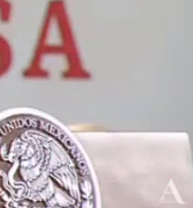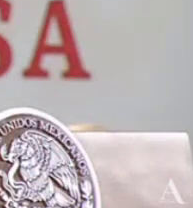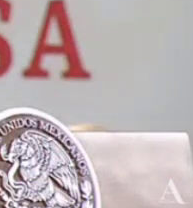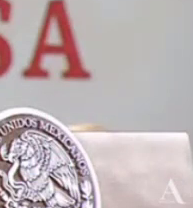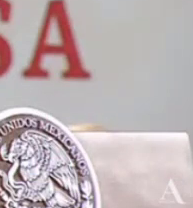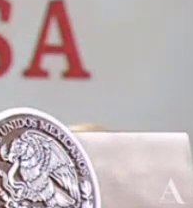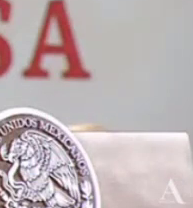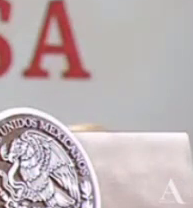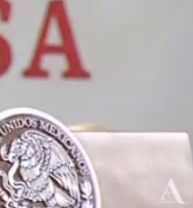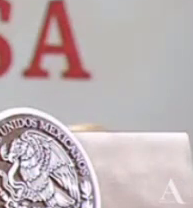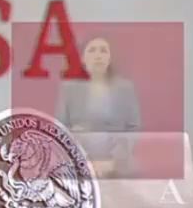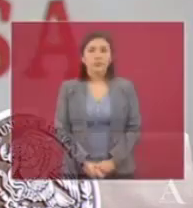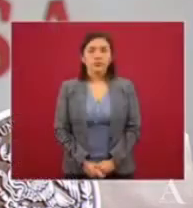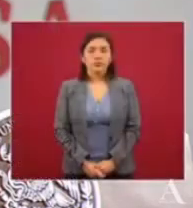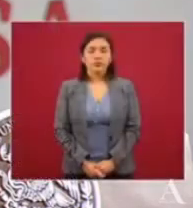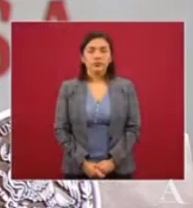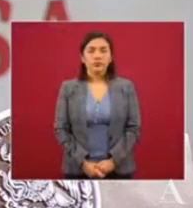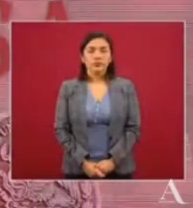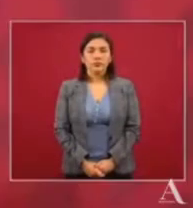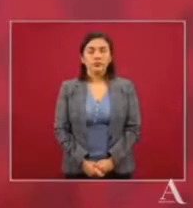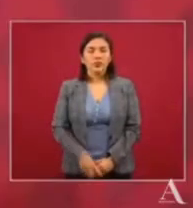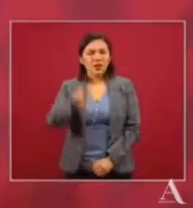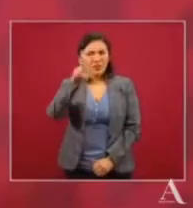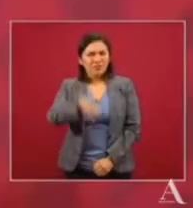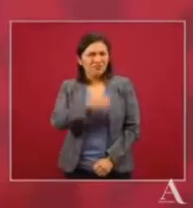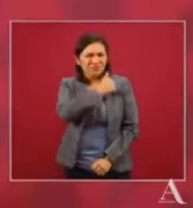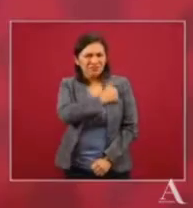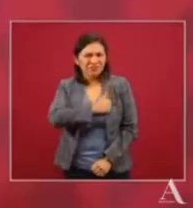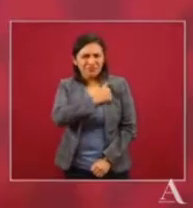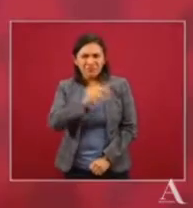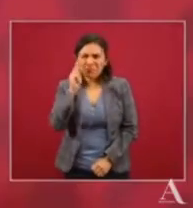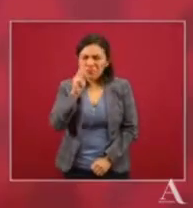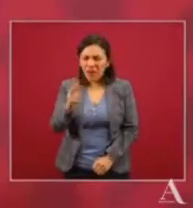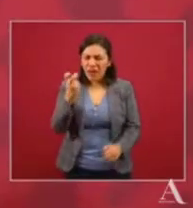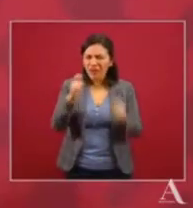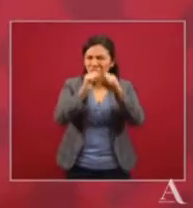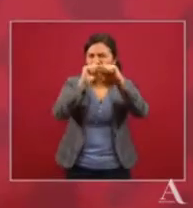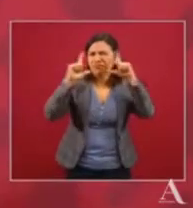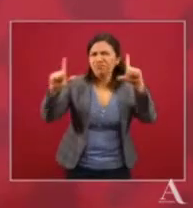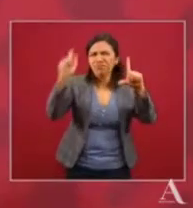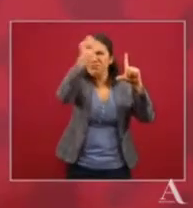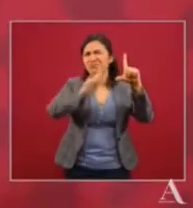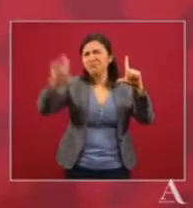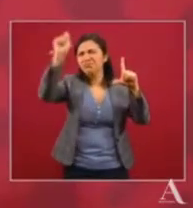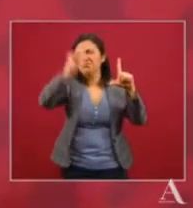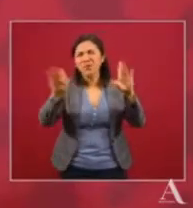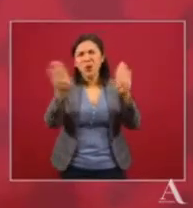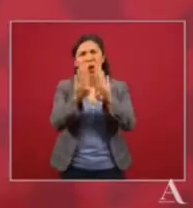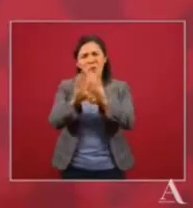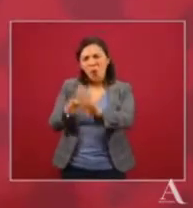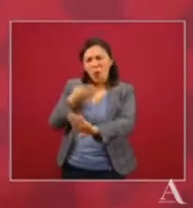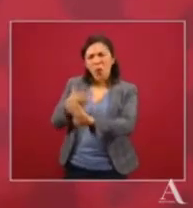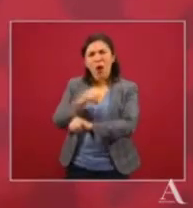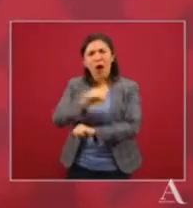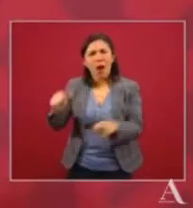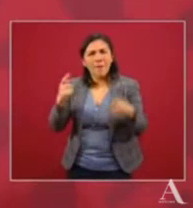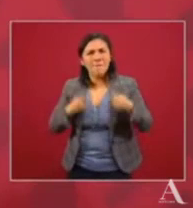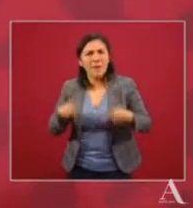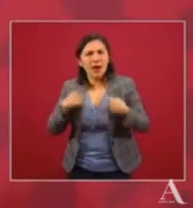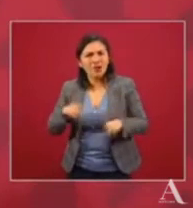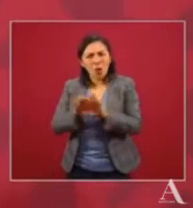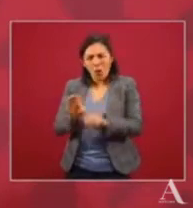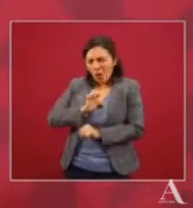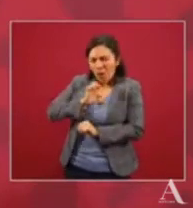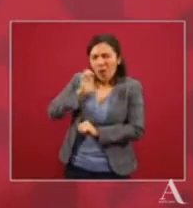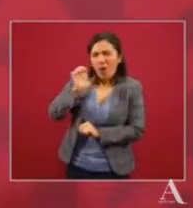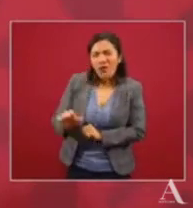es muy lamentable que exista tanto atraso afortunadamente es